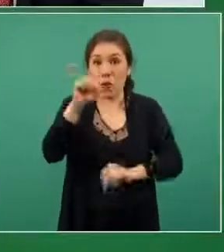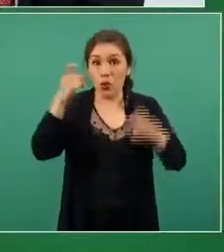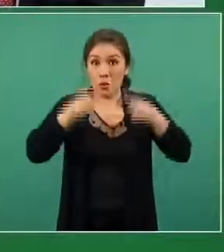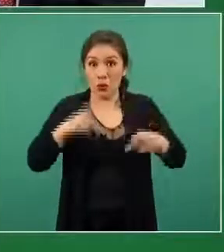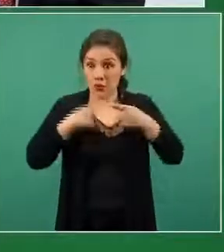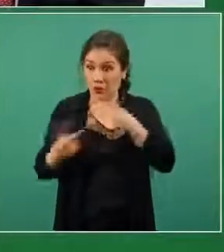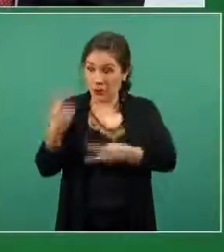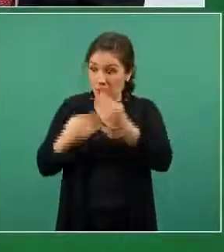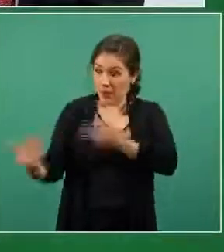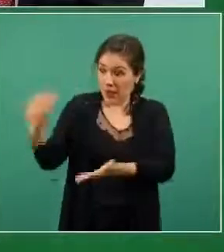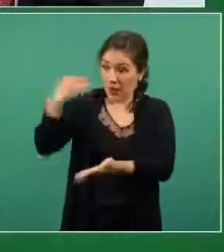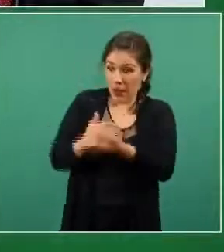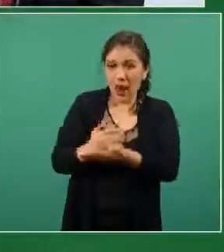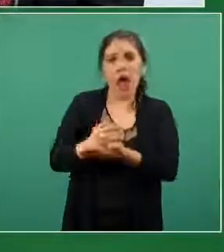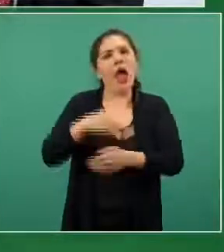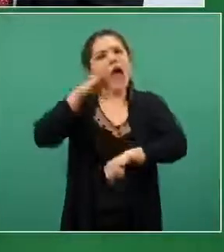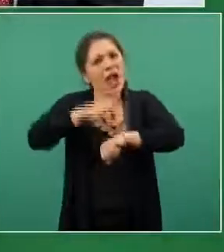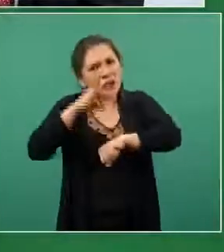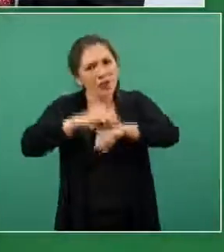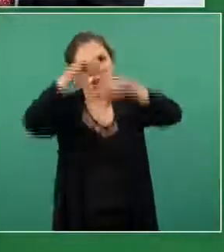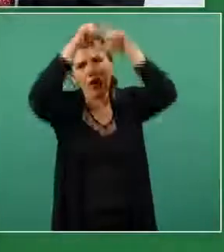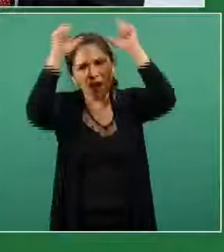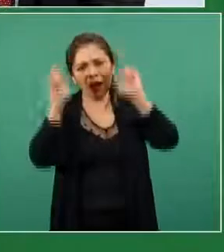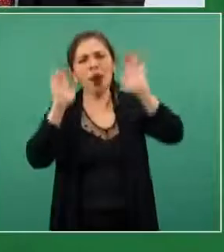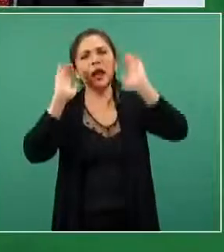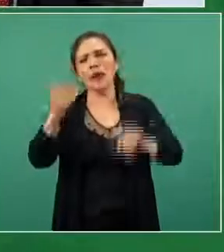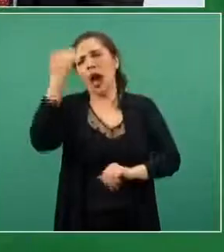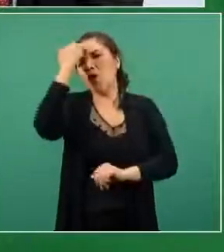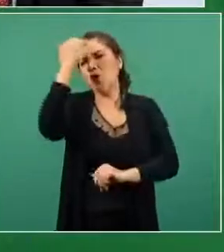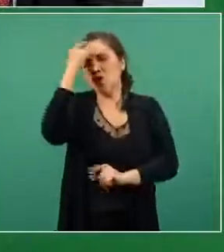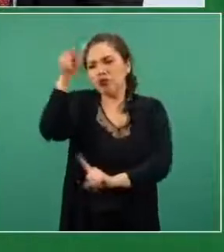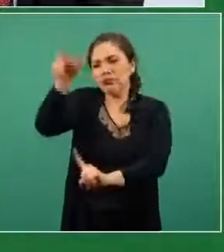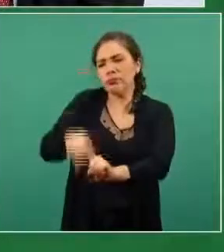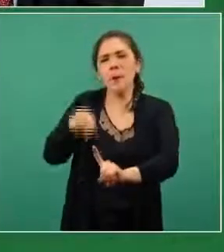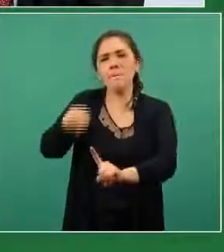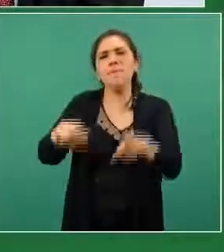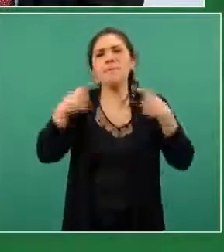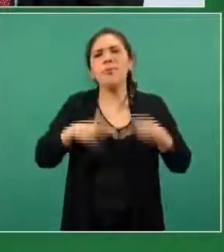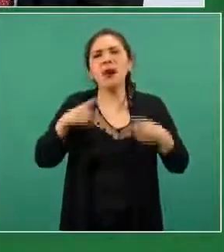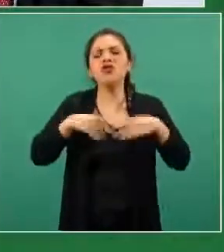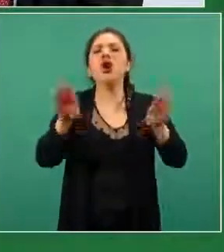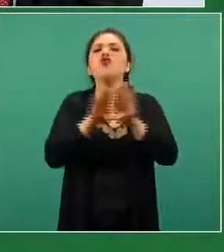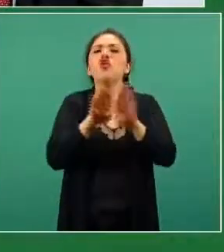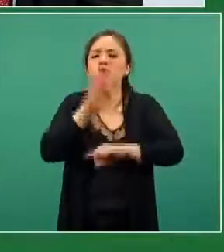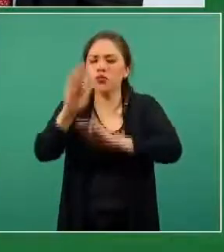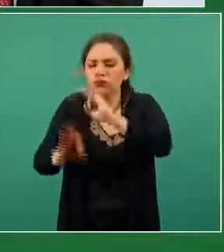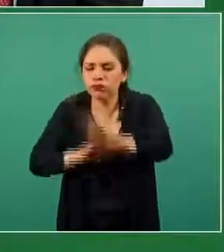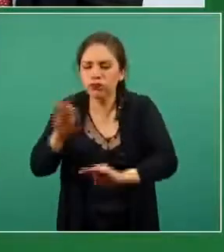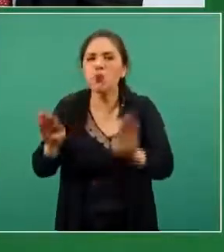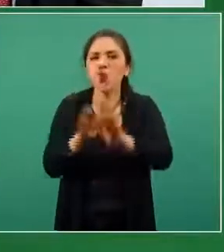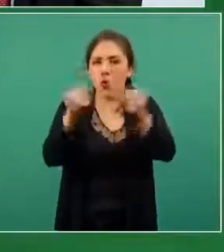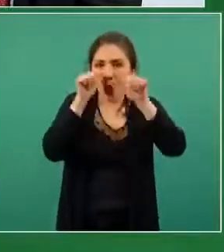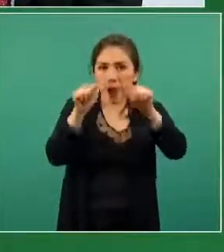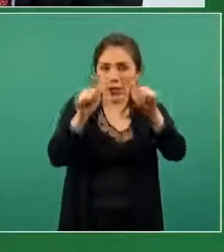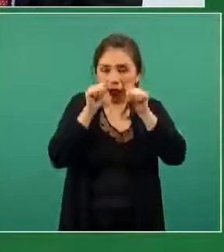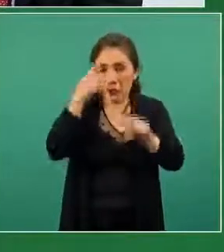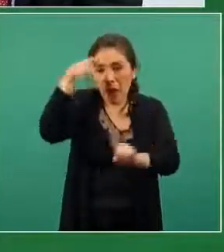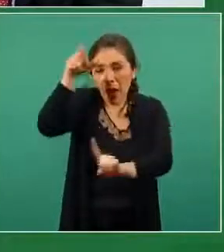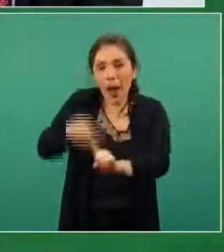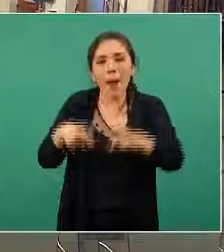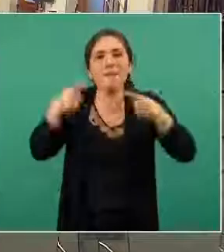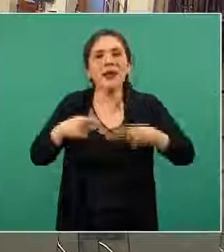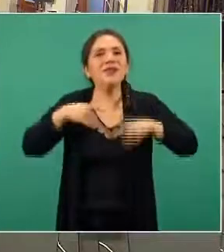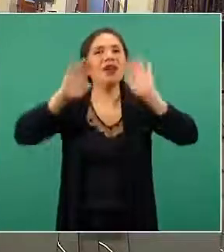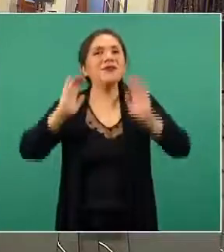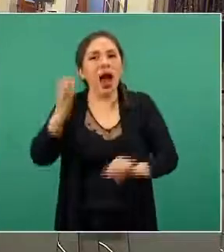llegue, el médico, la enfermera sepa efectivamente qué es lo que tiene que darle, cómo tiene que darle su seguimiento, su tratamiento, etcétera,